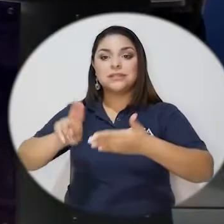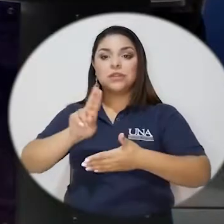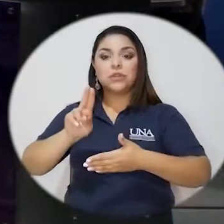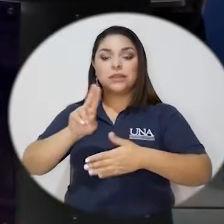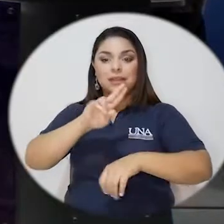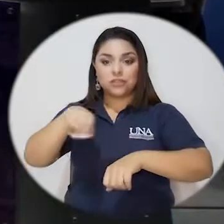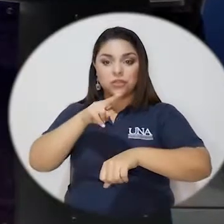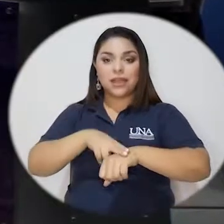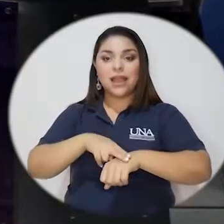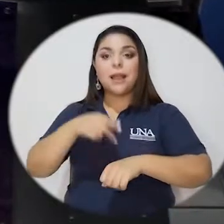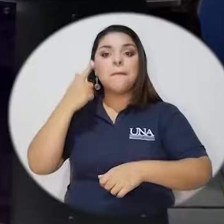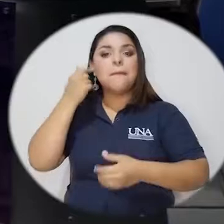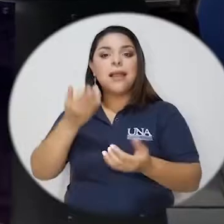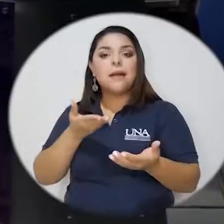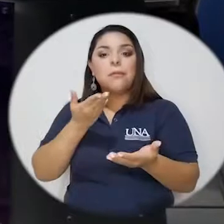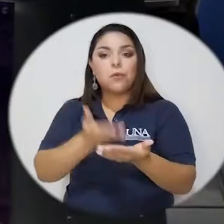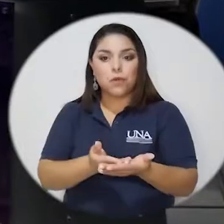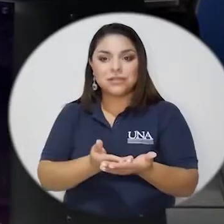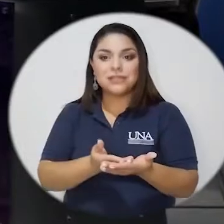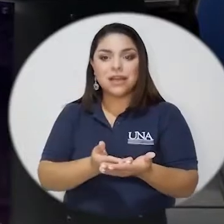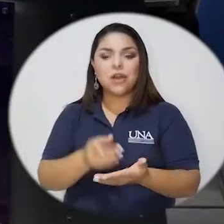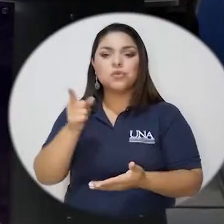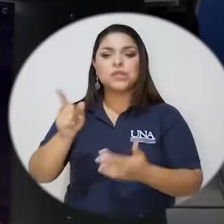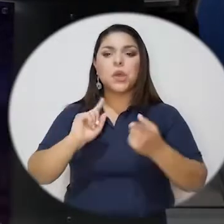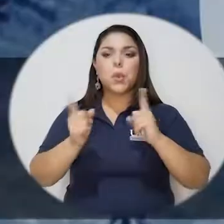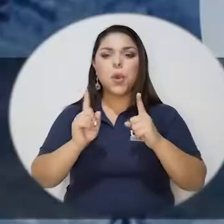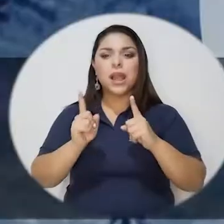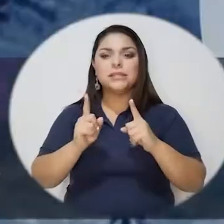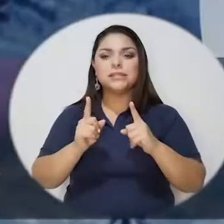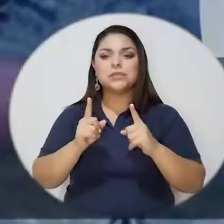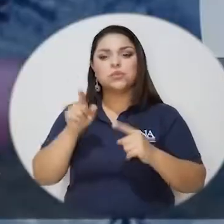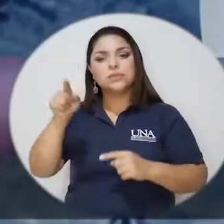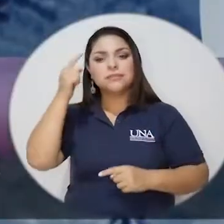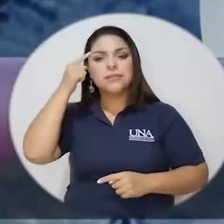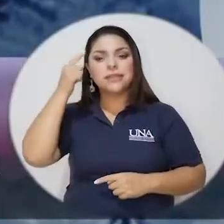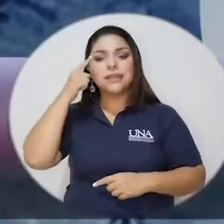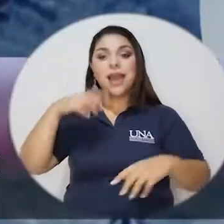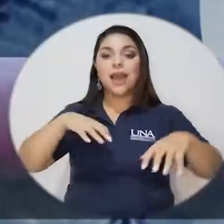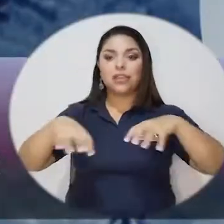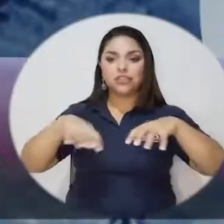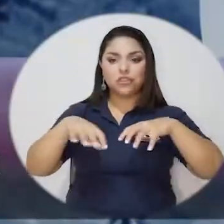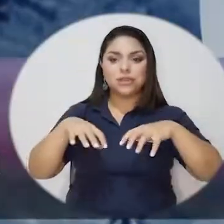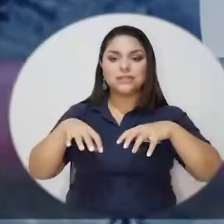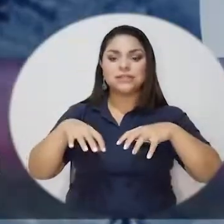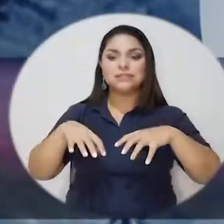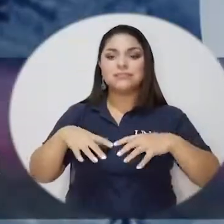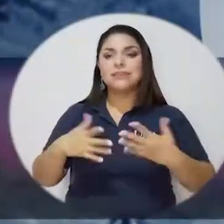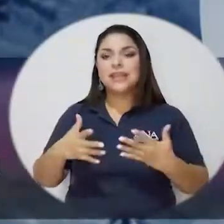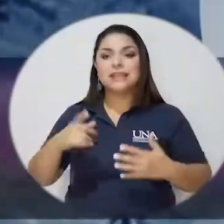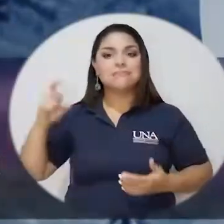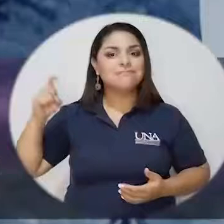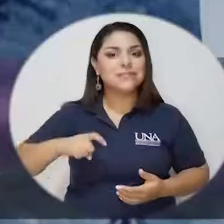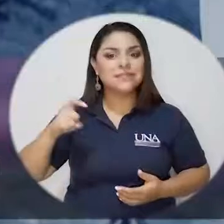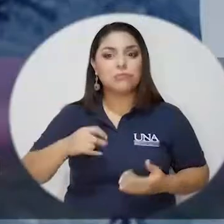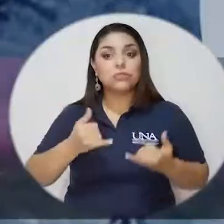Universidad Nacional para hacer una propuesta en este sentido. ¿Cuáles consideran ustedes que son esas acciones que son